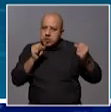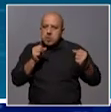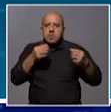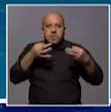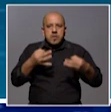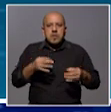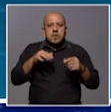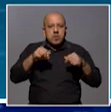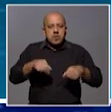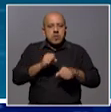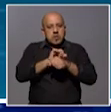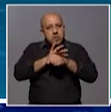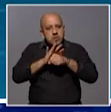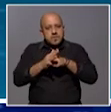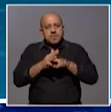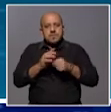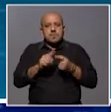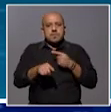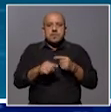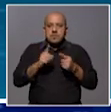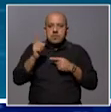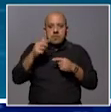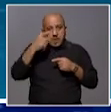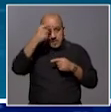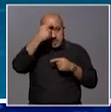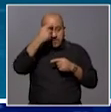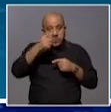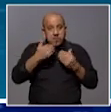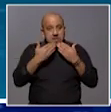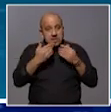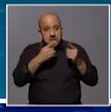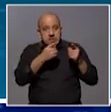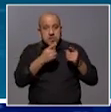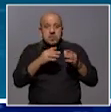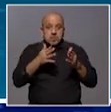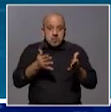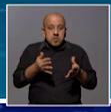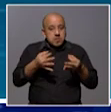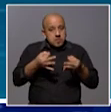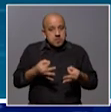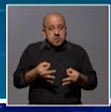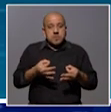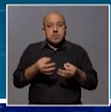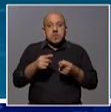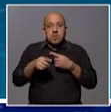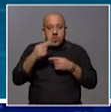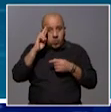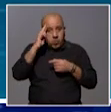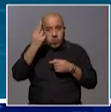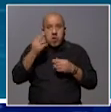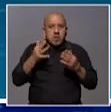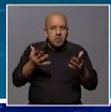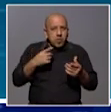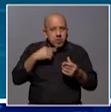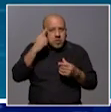significa esta pandemia por parte de los científicos que permitió bueno que efectivamente este uruguay encontrar